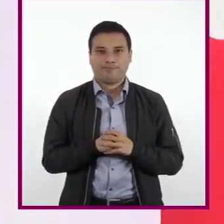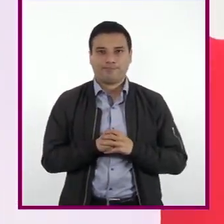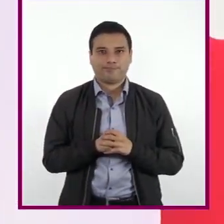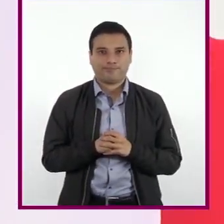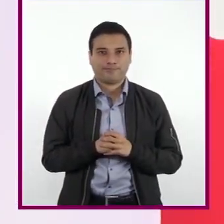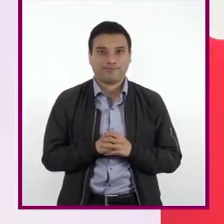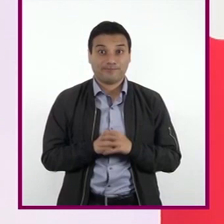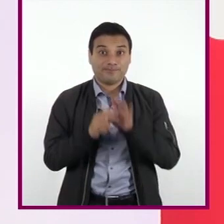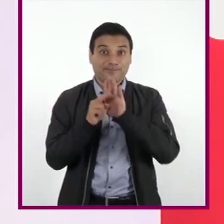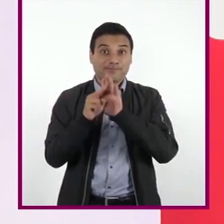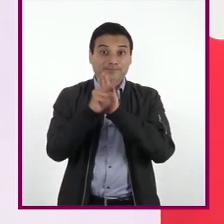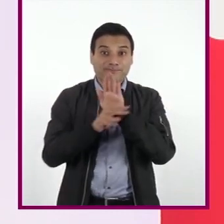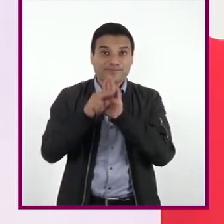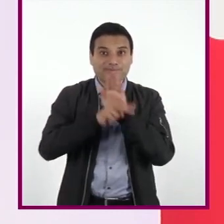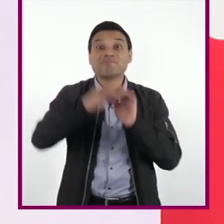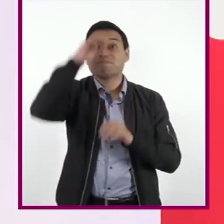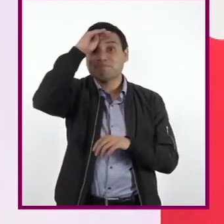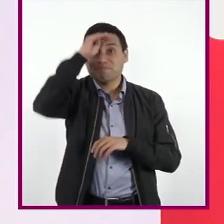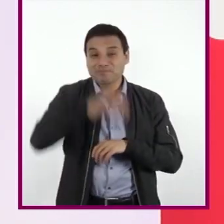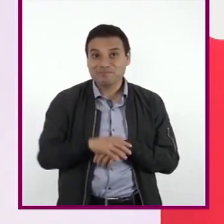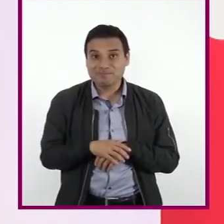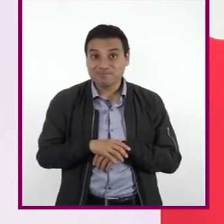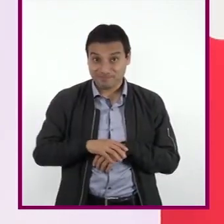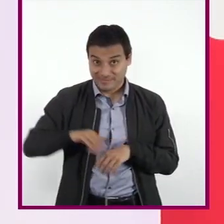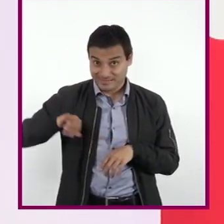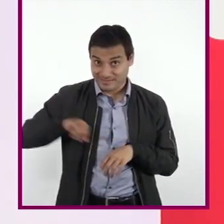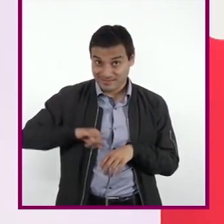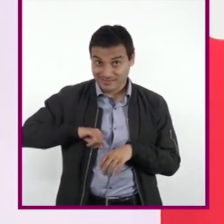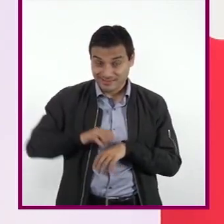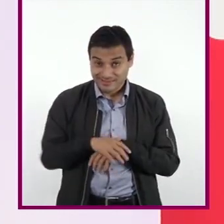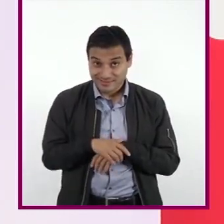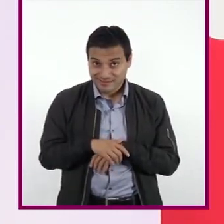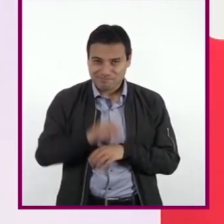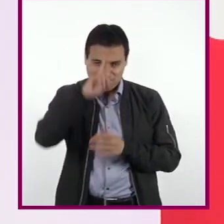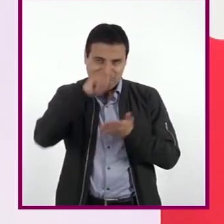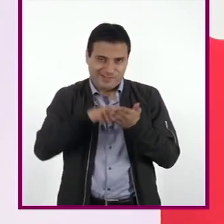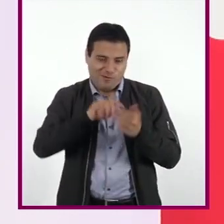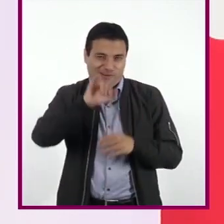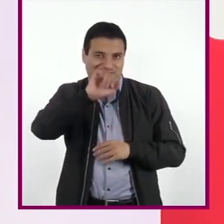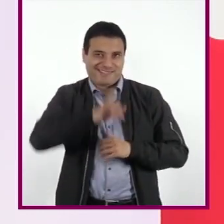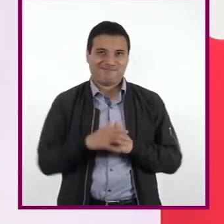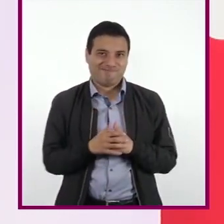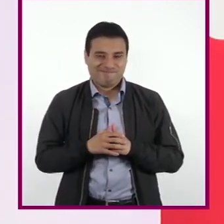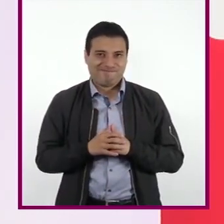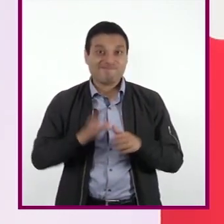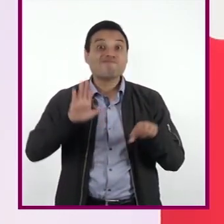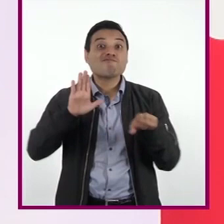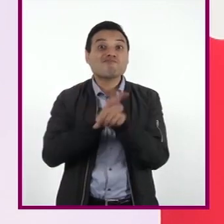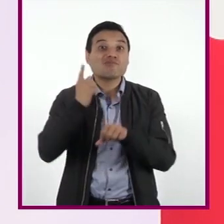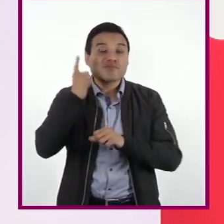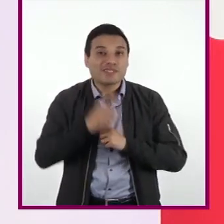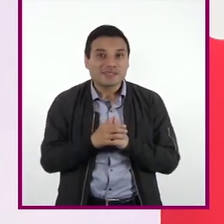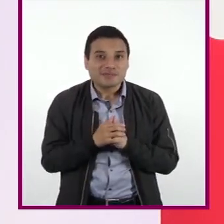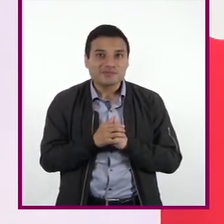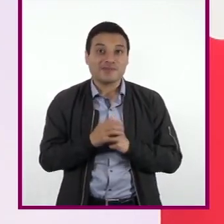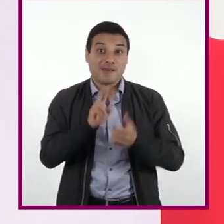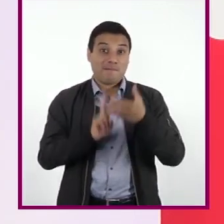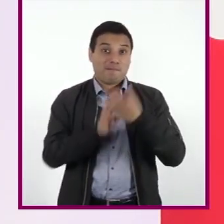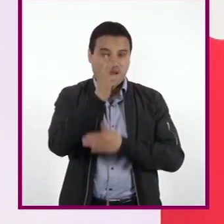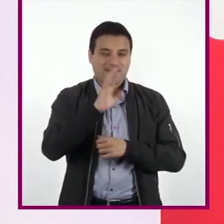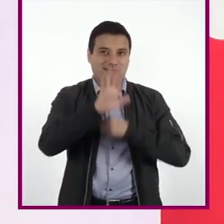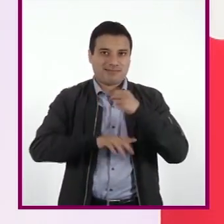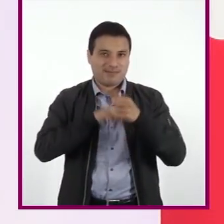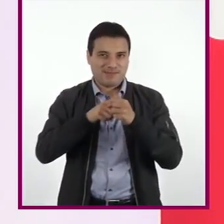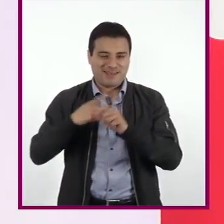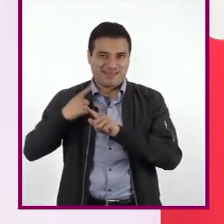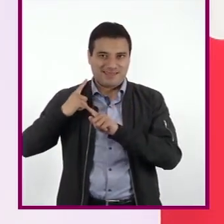¿Qué les pareció el video? ¿Interesante? Supongo que así fue, ya que es grandioso saber cómo la biodiversidad